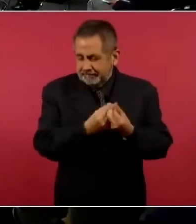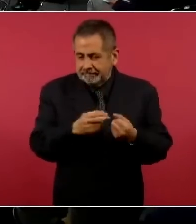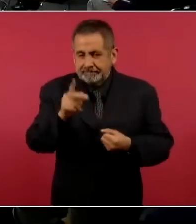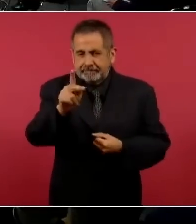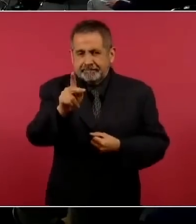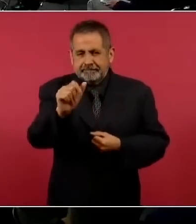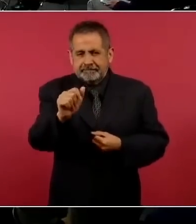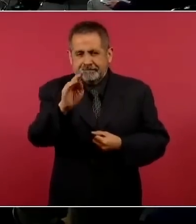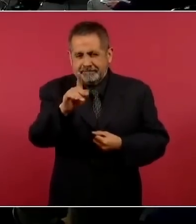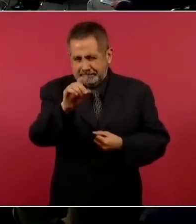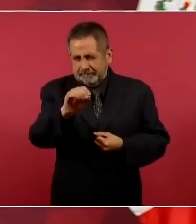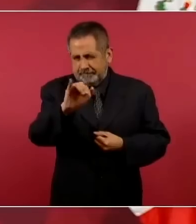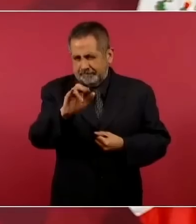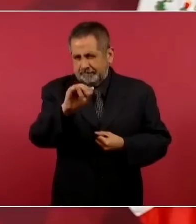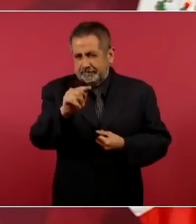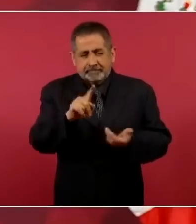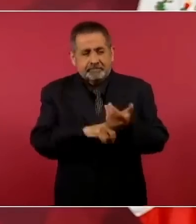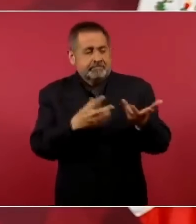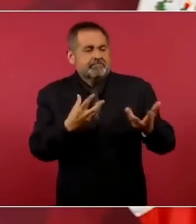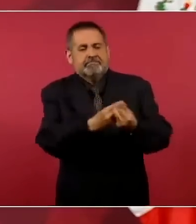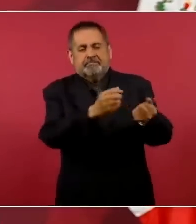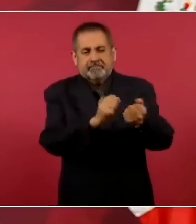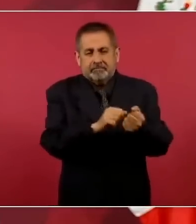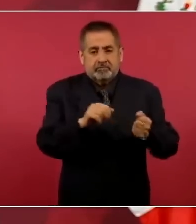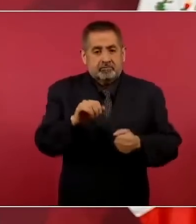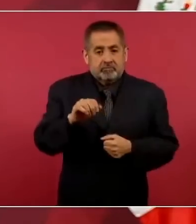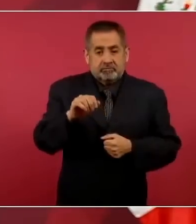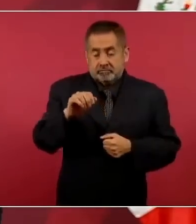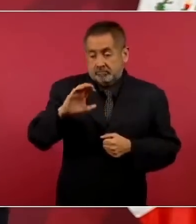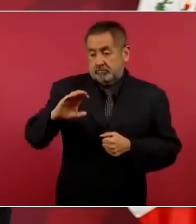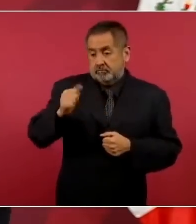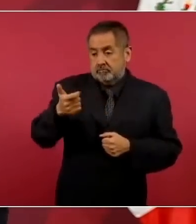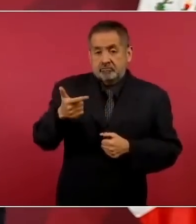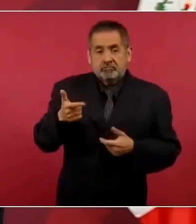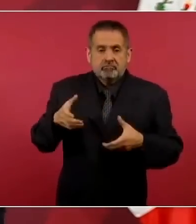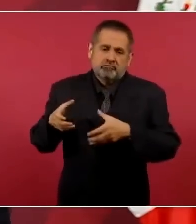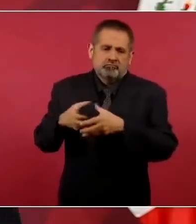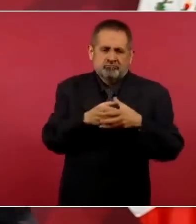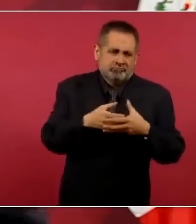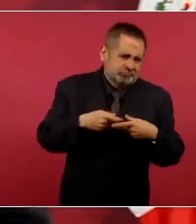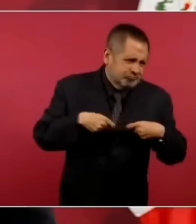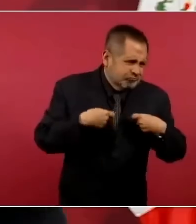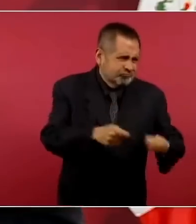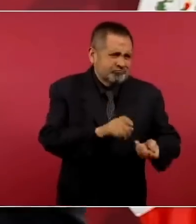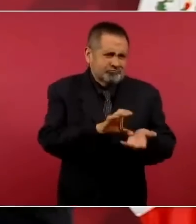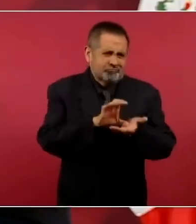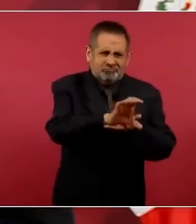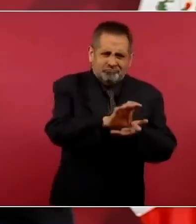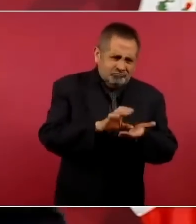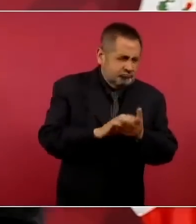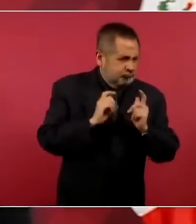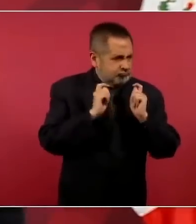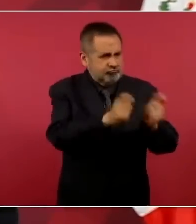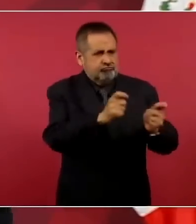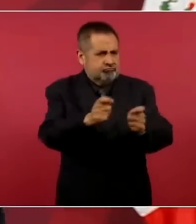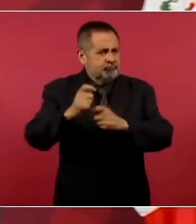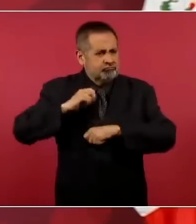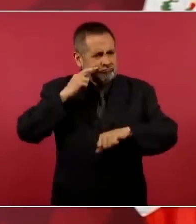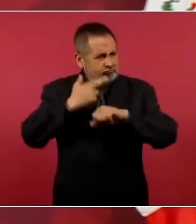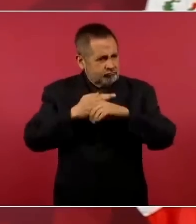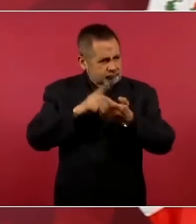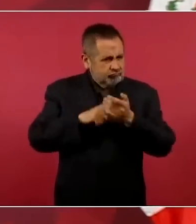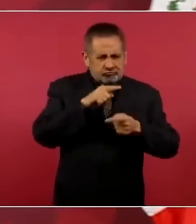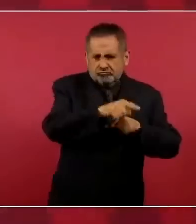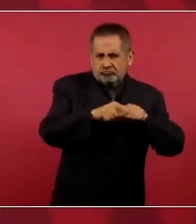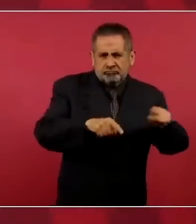Pablo Iriar los cooptó, pero por completo, les dio cargos.